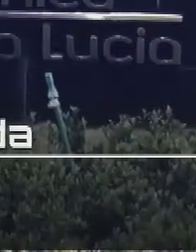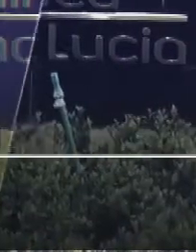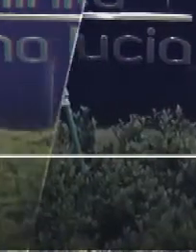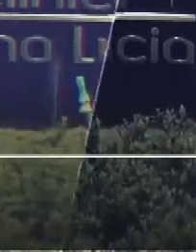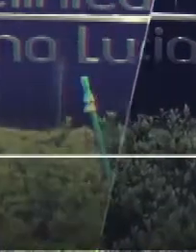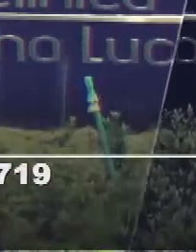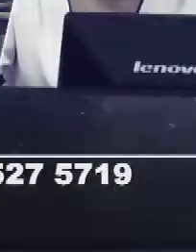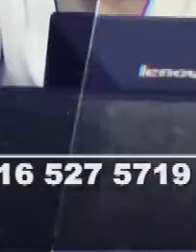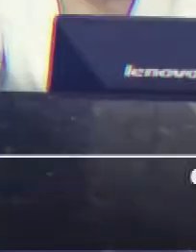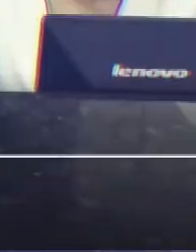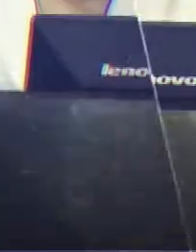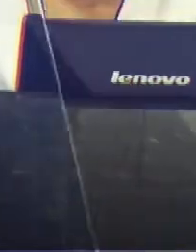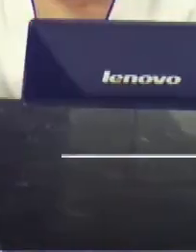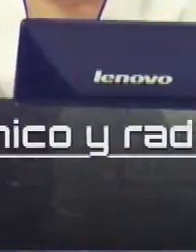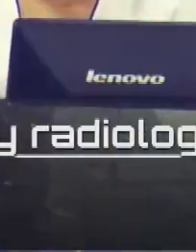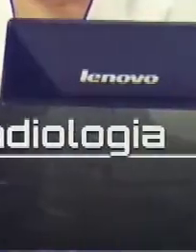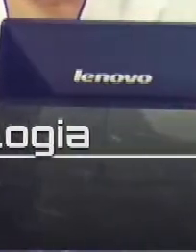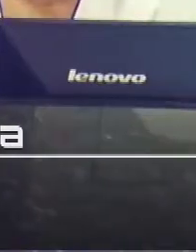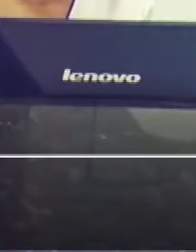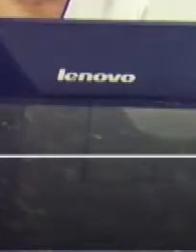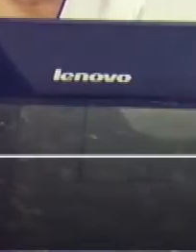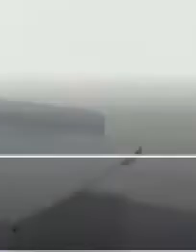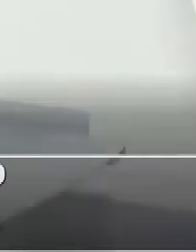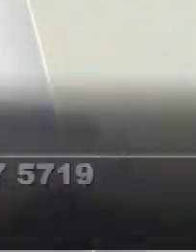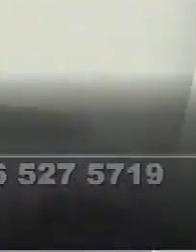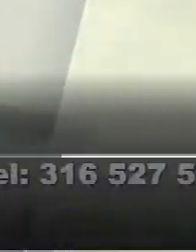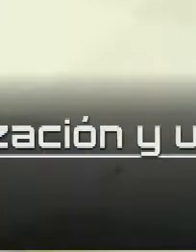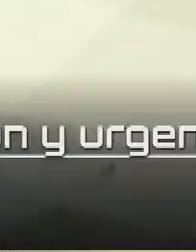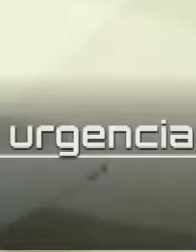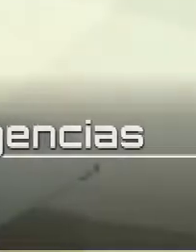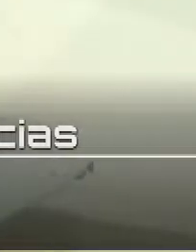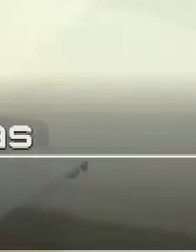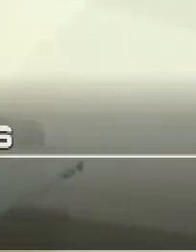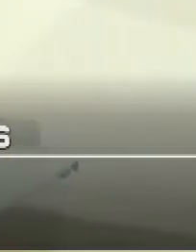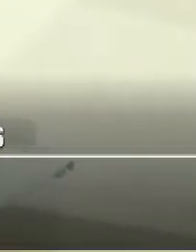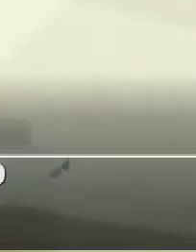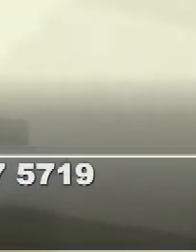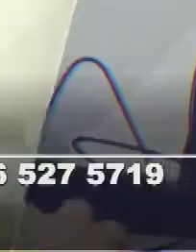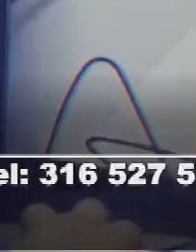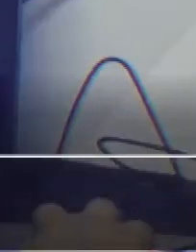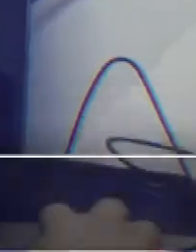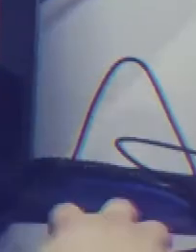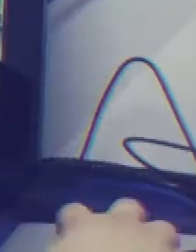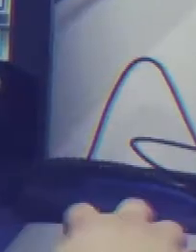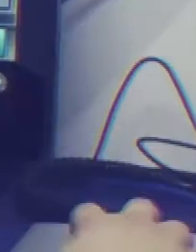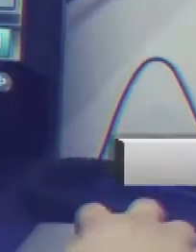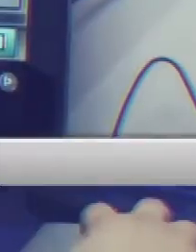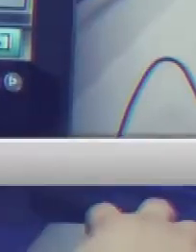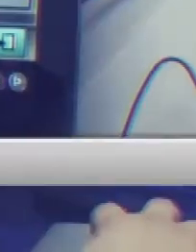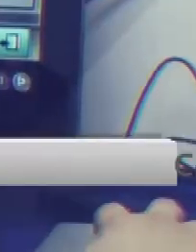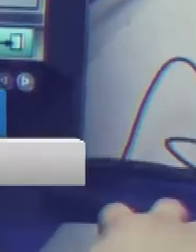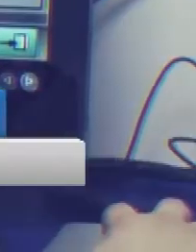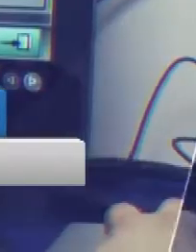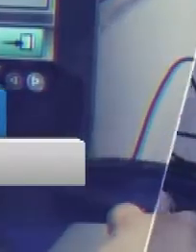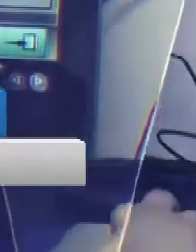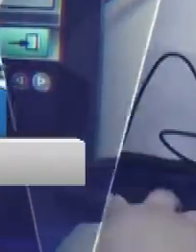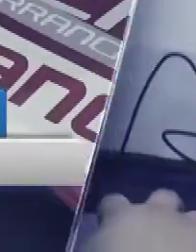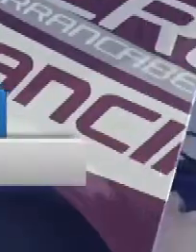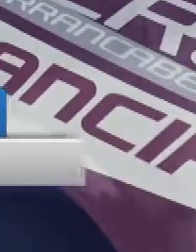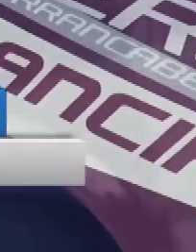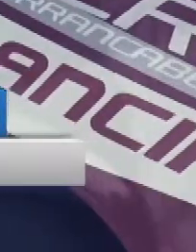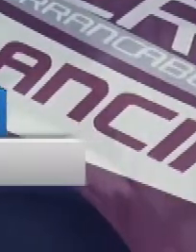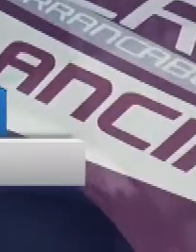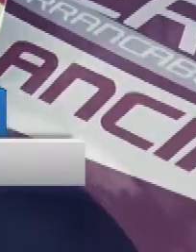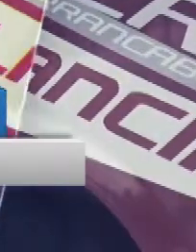y especializada, laboratorio clínico y radiología, cirugía, hospitalización y urgencias. Estamos ubicados en la